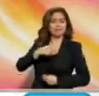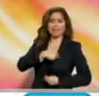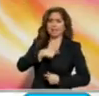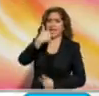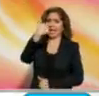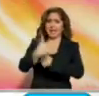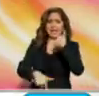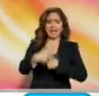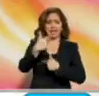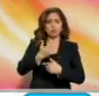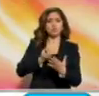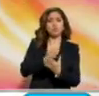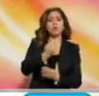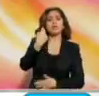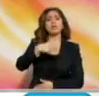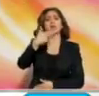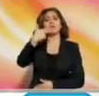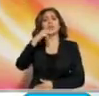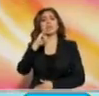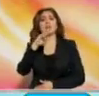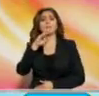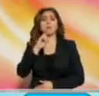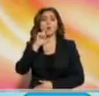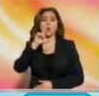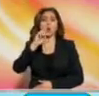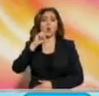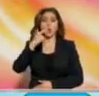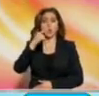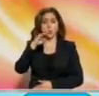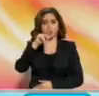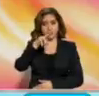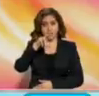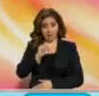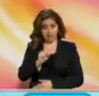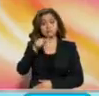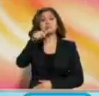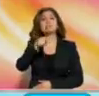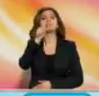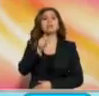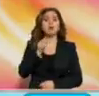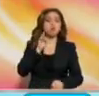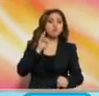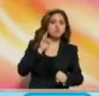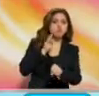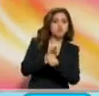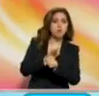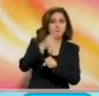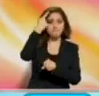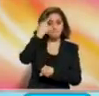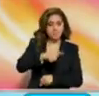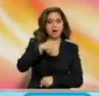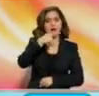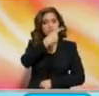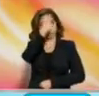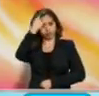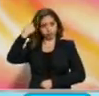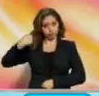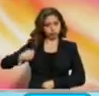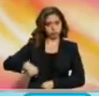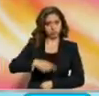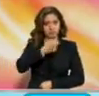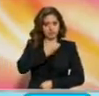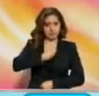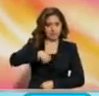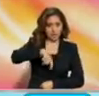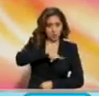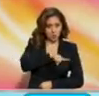tener inmunoglobulinas, es decir, tiene anticuerpos que van a ayudar de una manera inigualable a que el producto